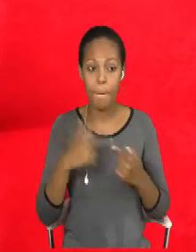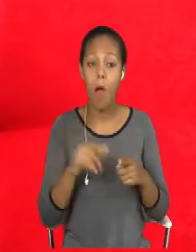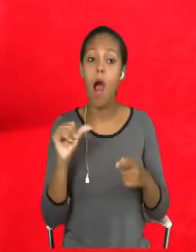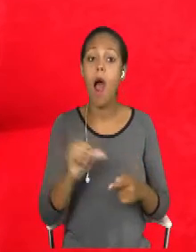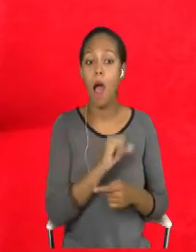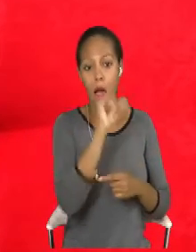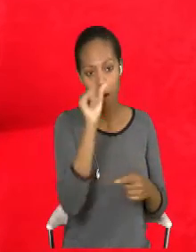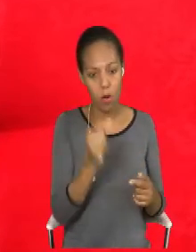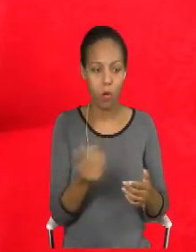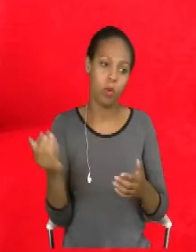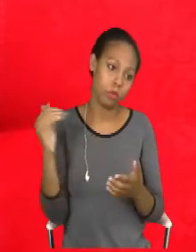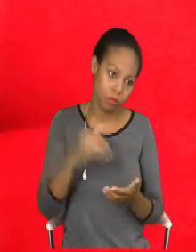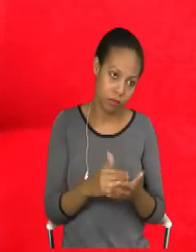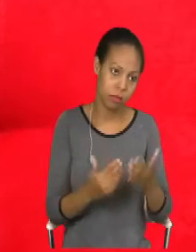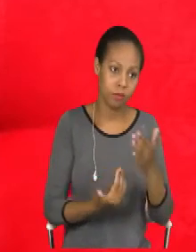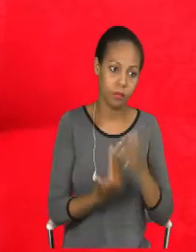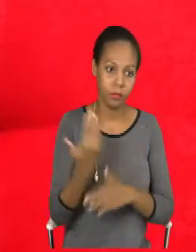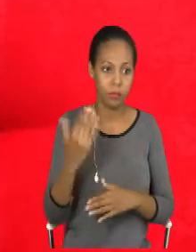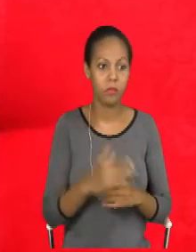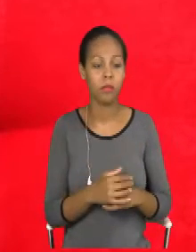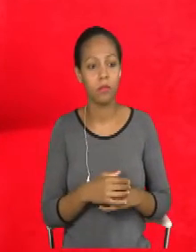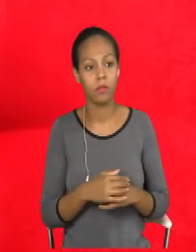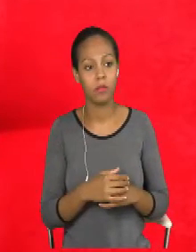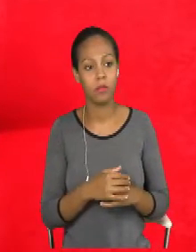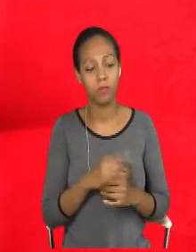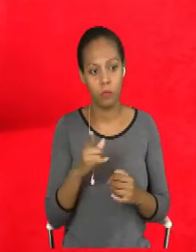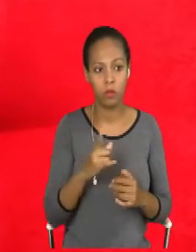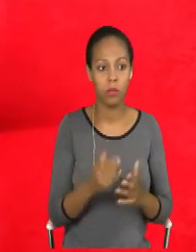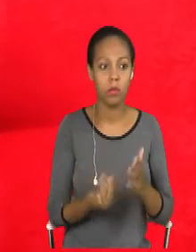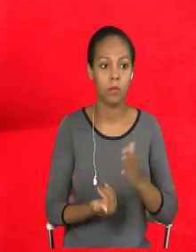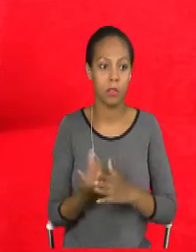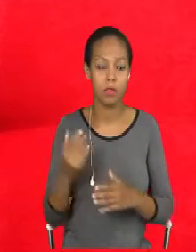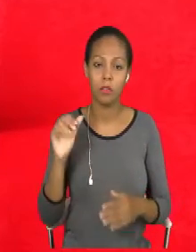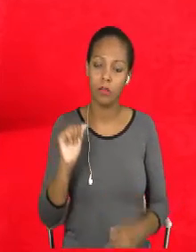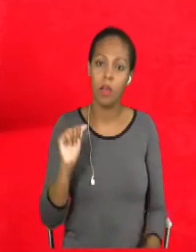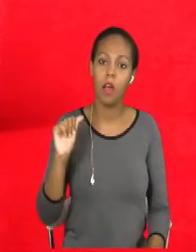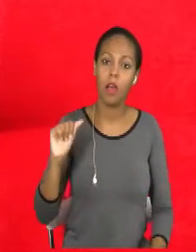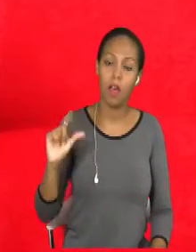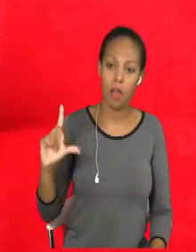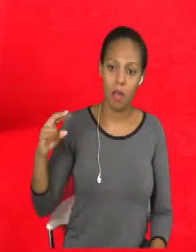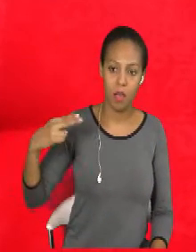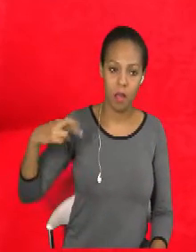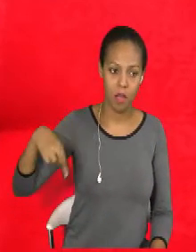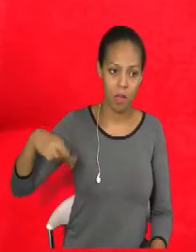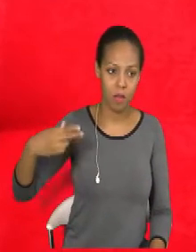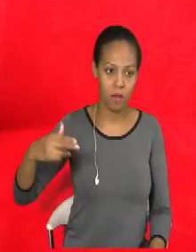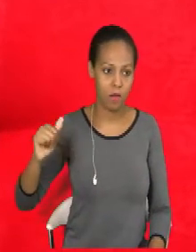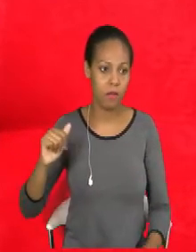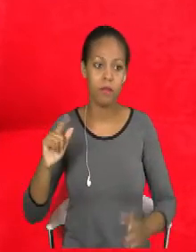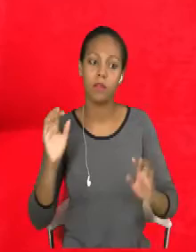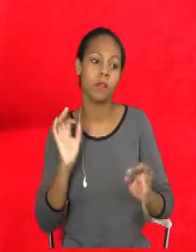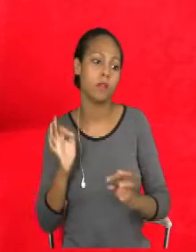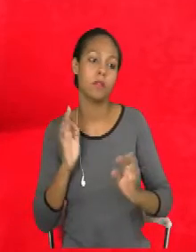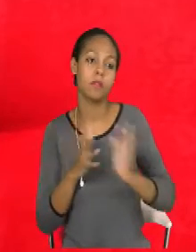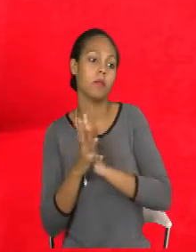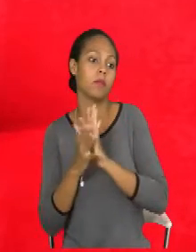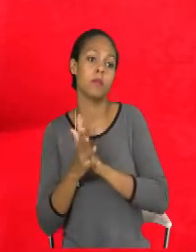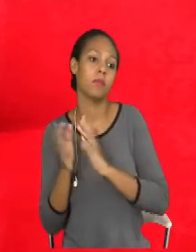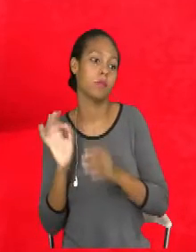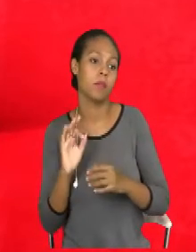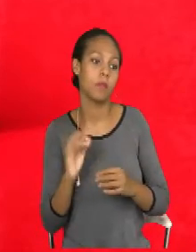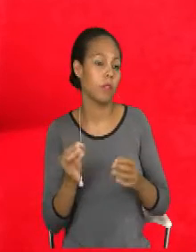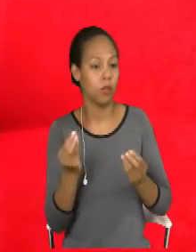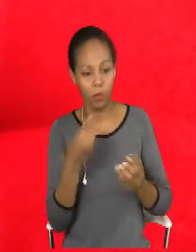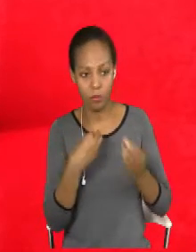empezamos, el último fin de semana empezamos nuestro ciclo Alfa. Como todo Alfa, pues va a haber comida,